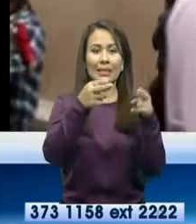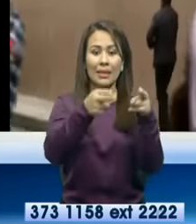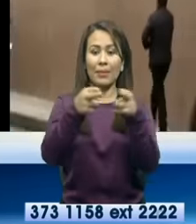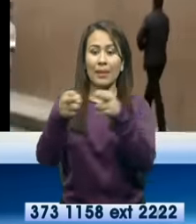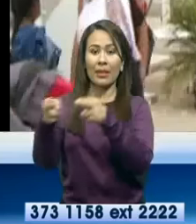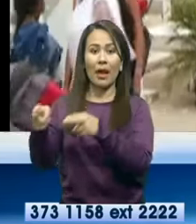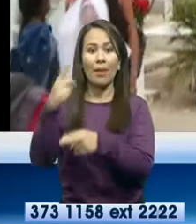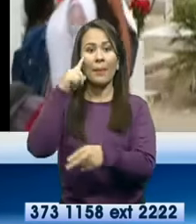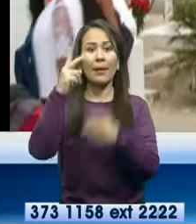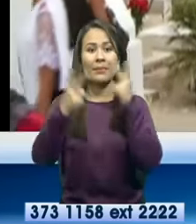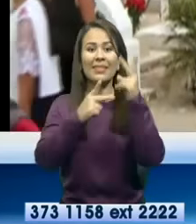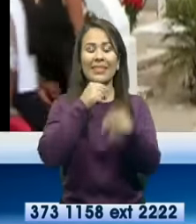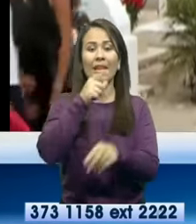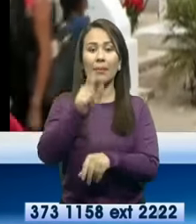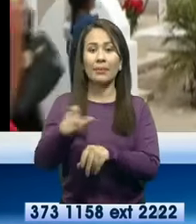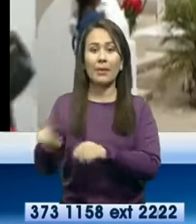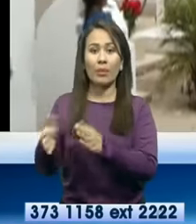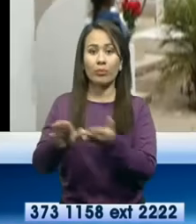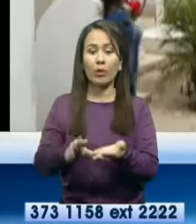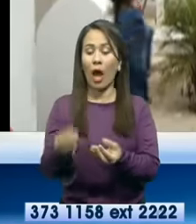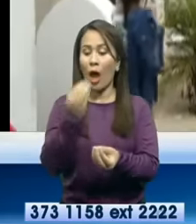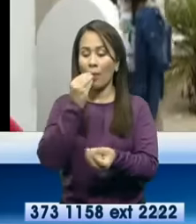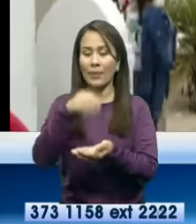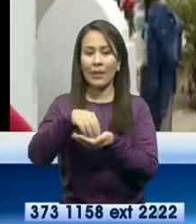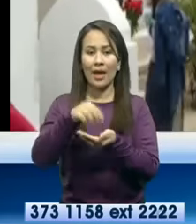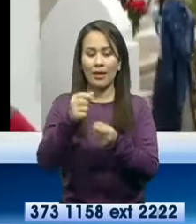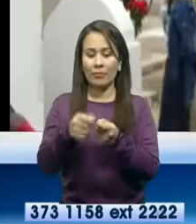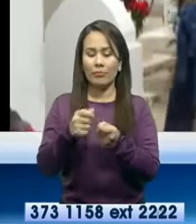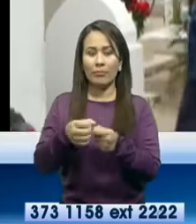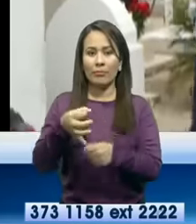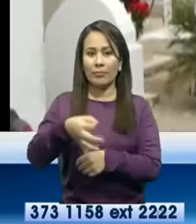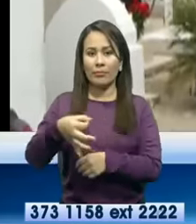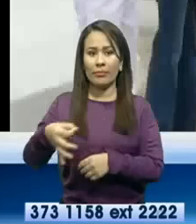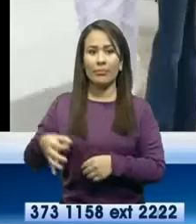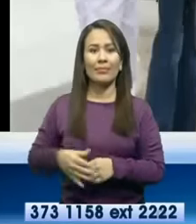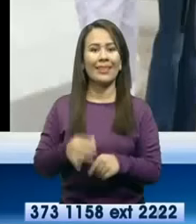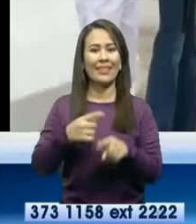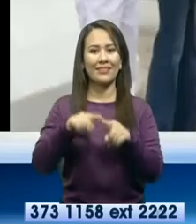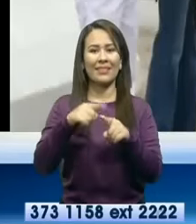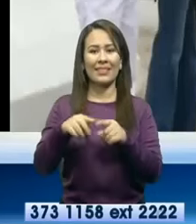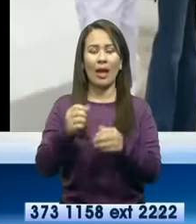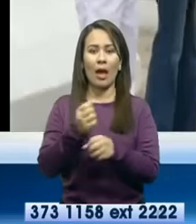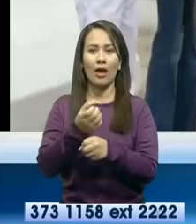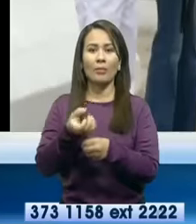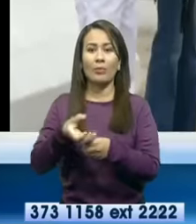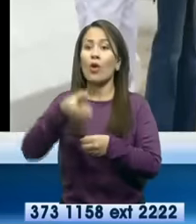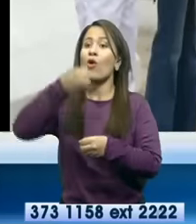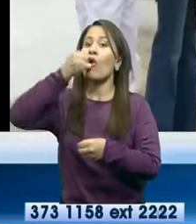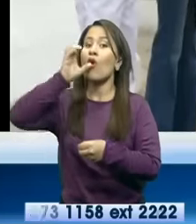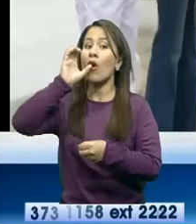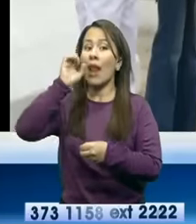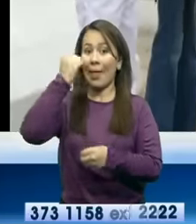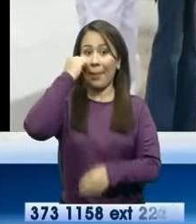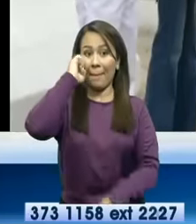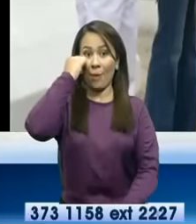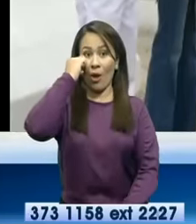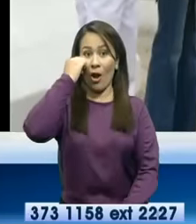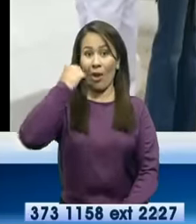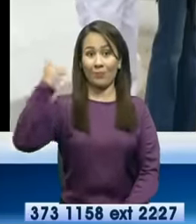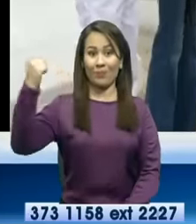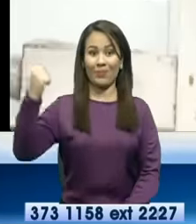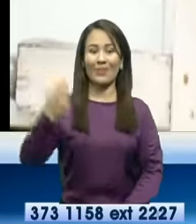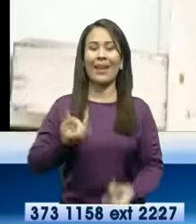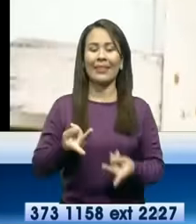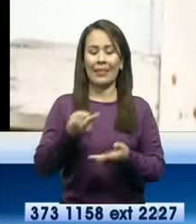sus familiares difuntos y llevan comida como habas, frijol, chocho y la tradicional colada morada. La palabra huayta